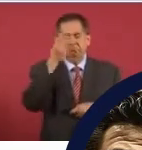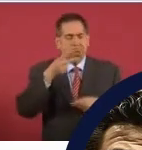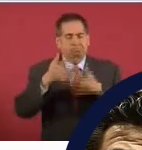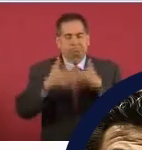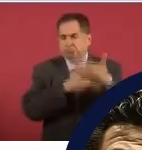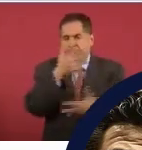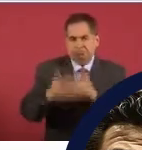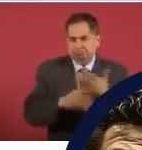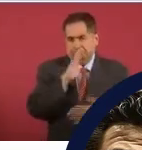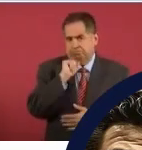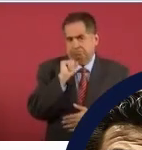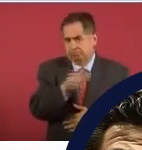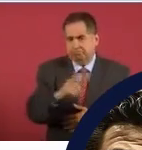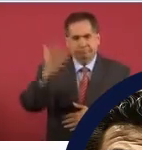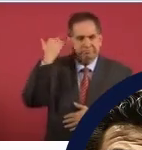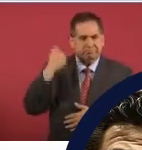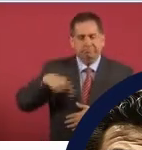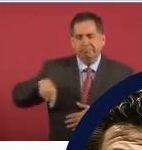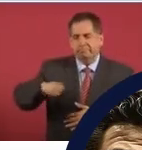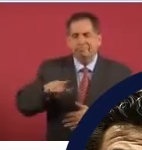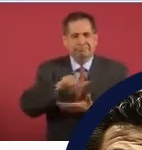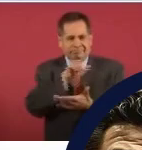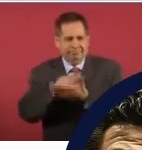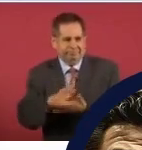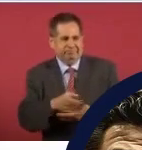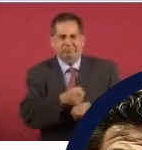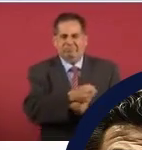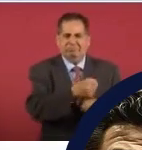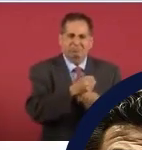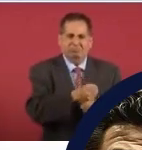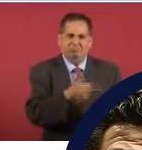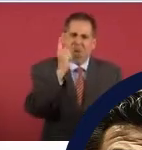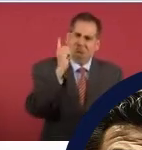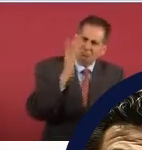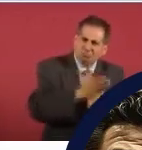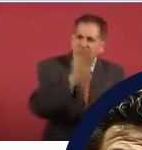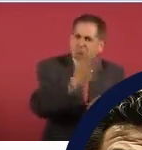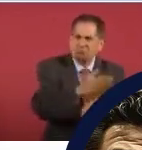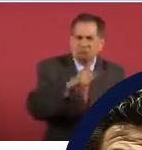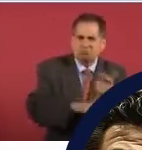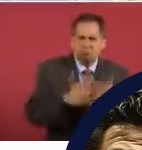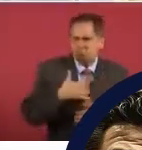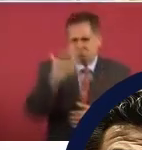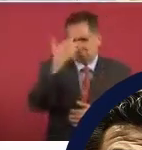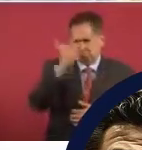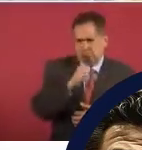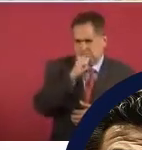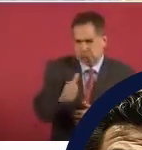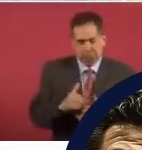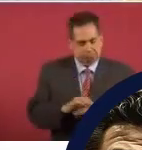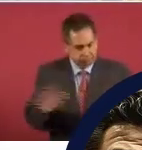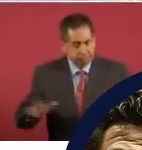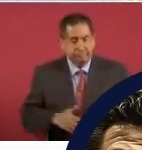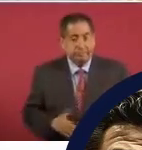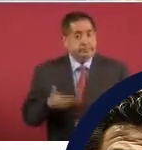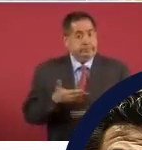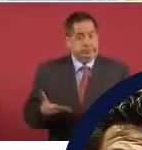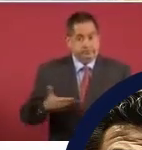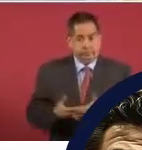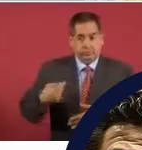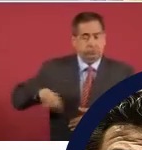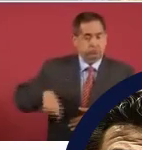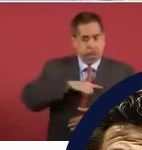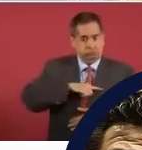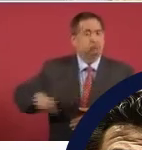enfrentamiento fueron 154 mientras en 12 meses de nuestro gobierno solo lamentamos